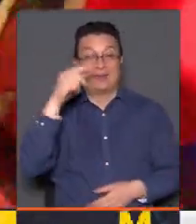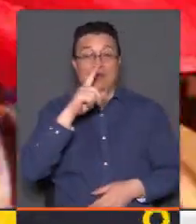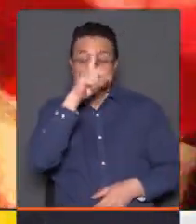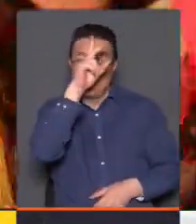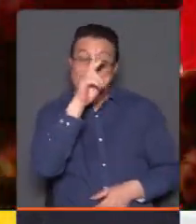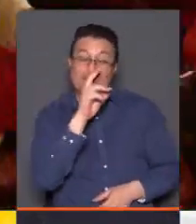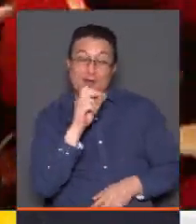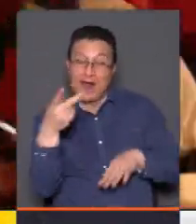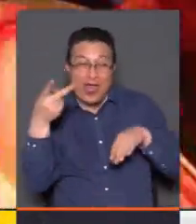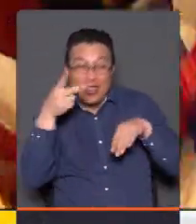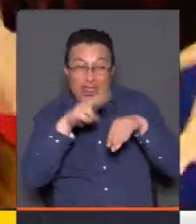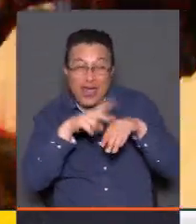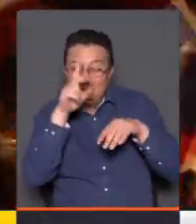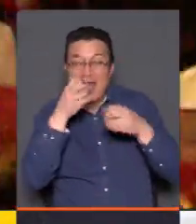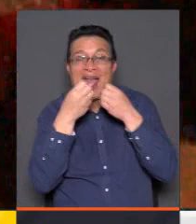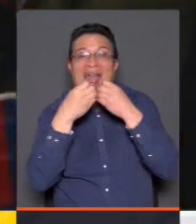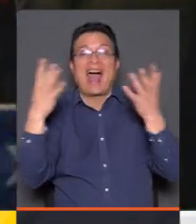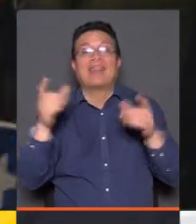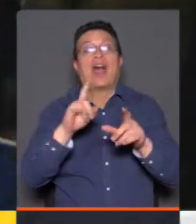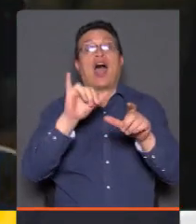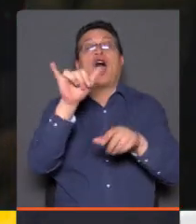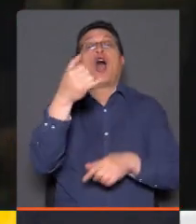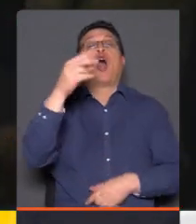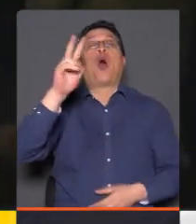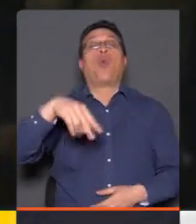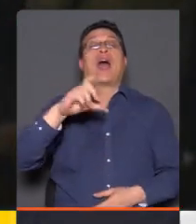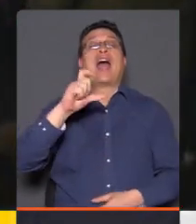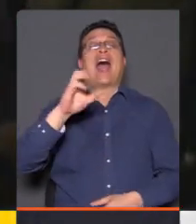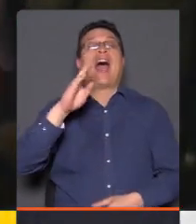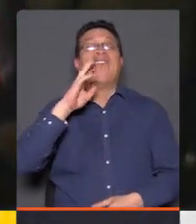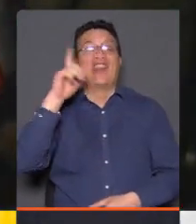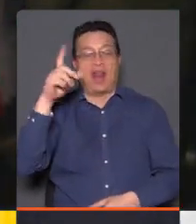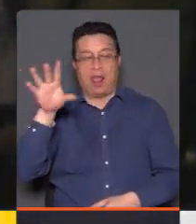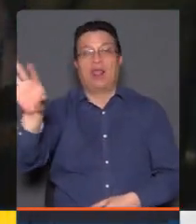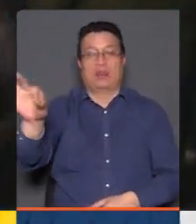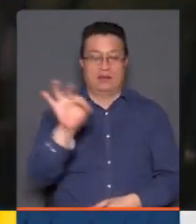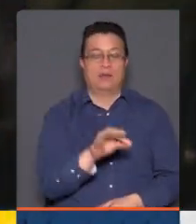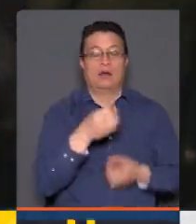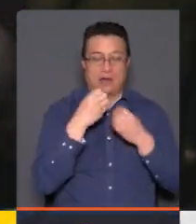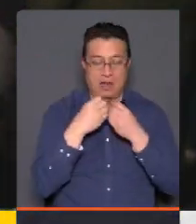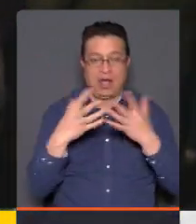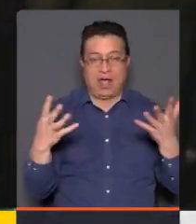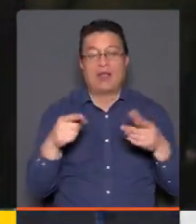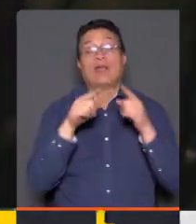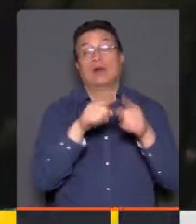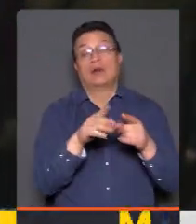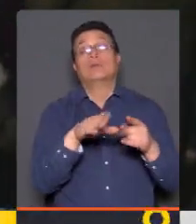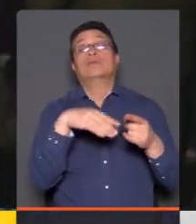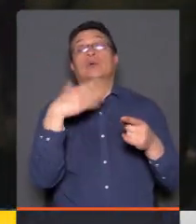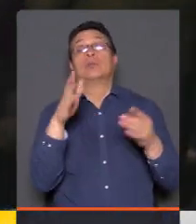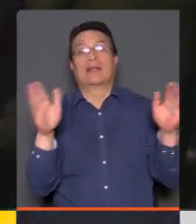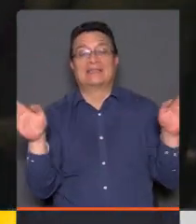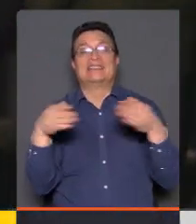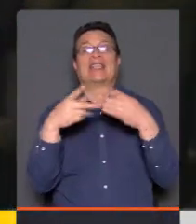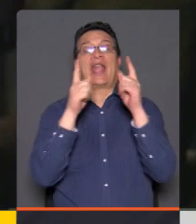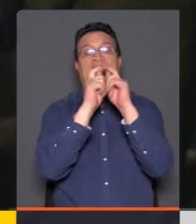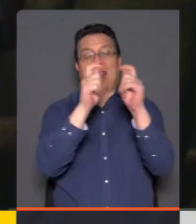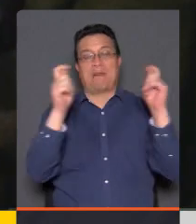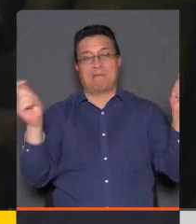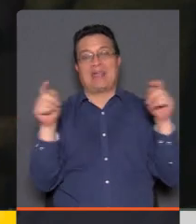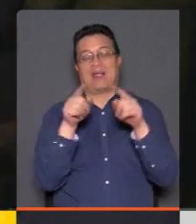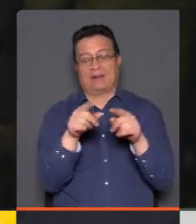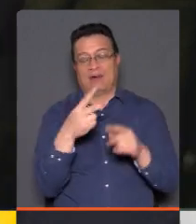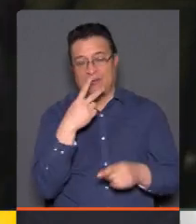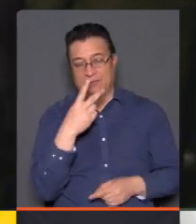Y después de esta vocería debería comenzar a finalizar este cierre de campaña de la Casa Ciudadana por el Rechazo,